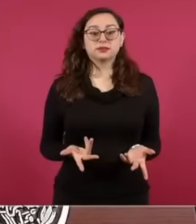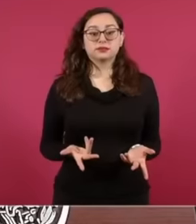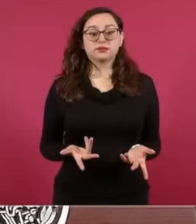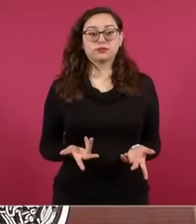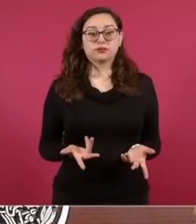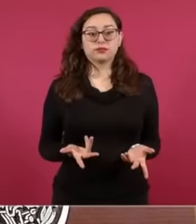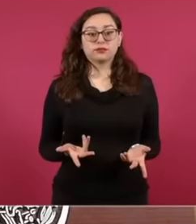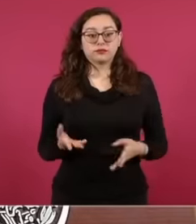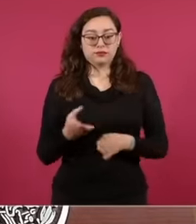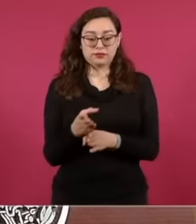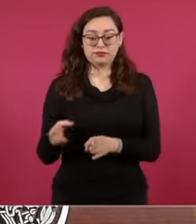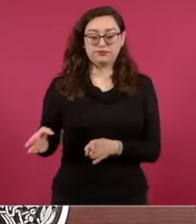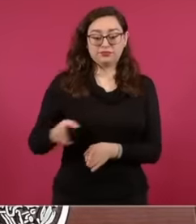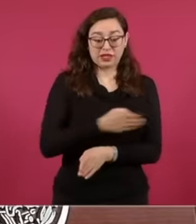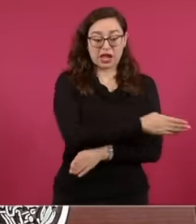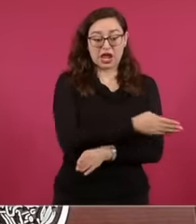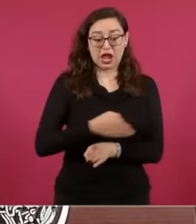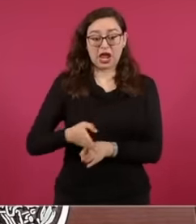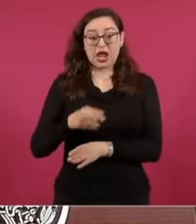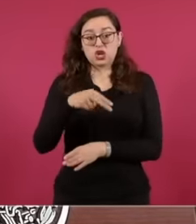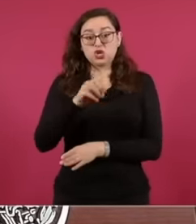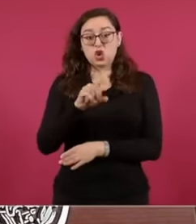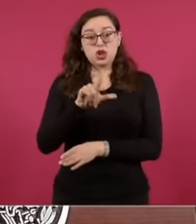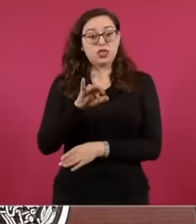el periodo neoliberal.